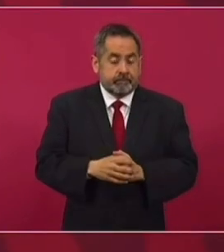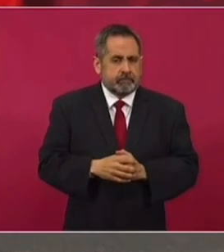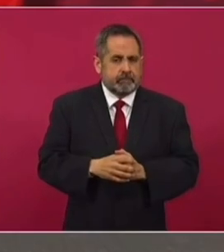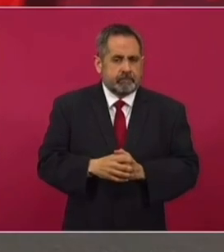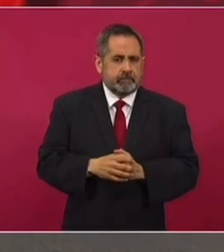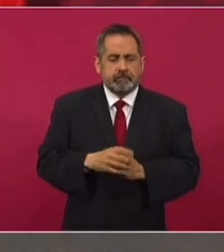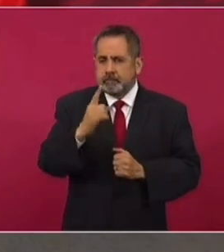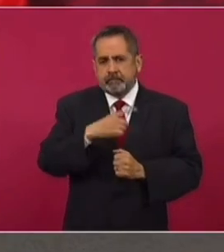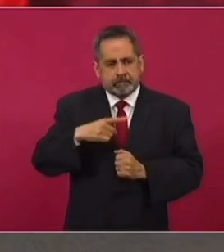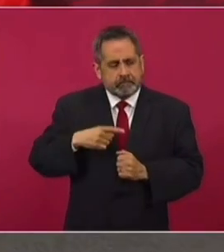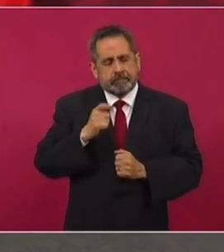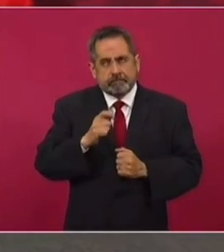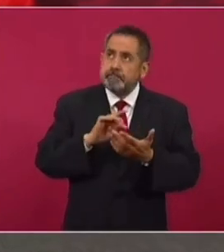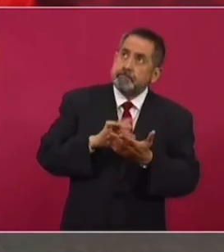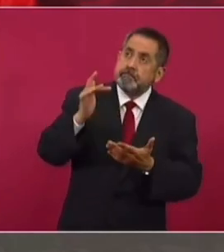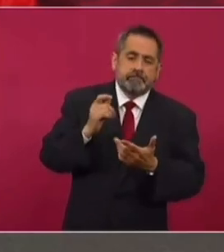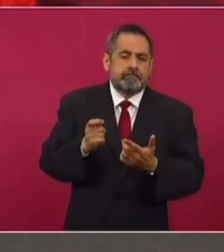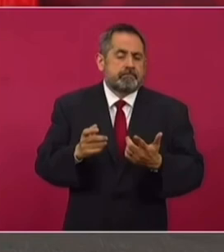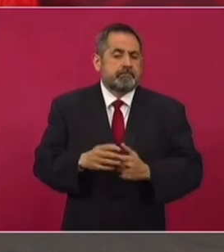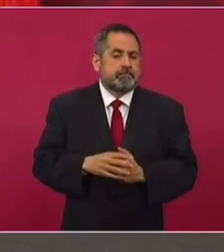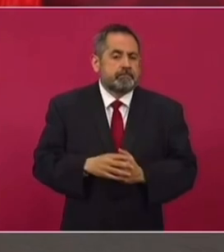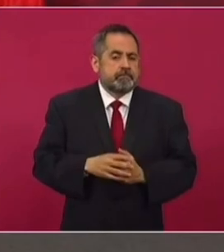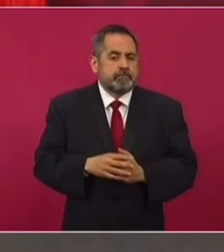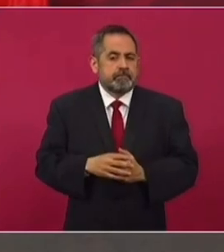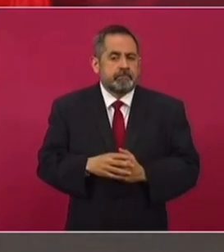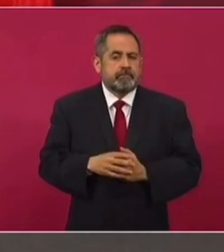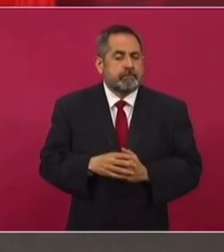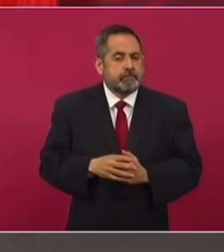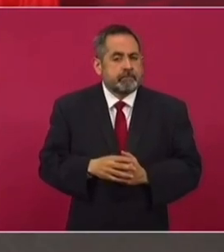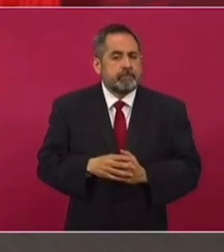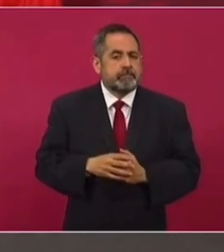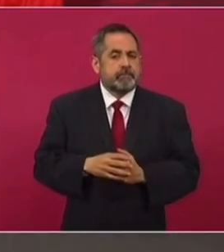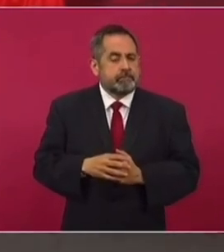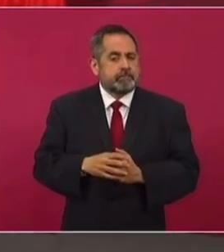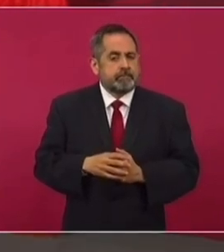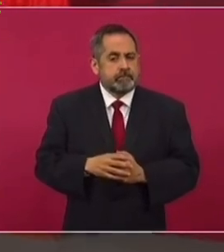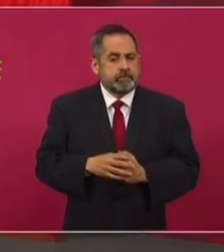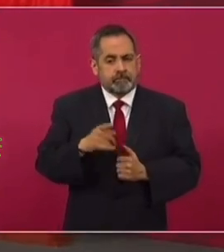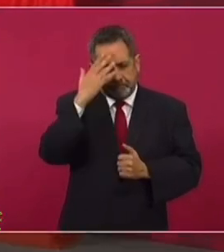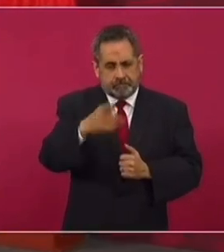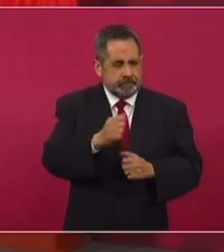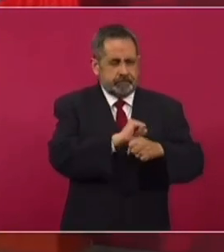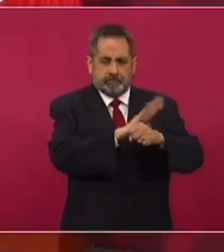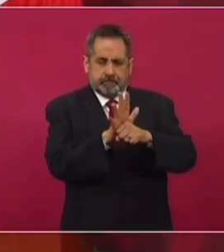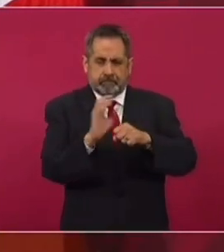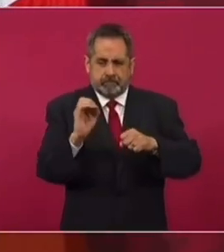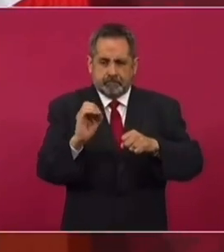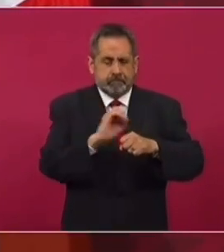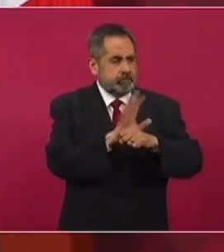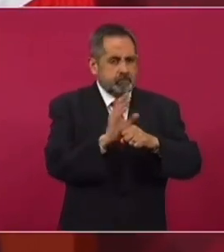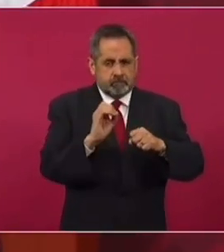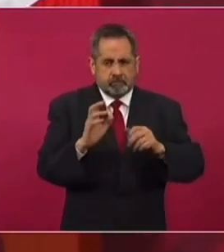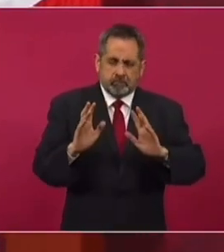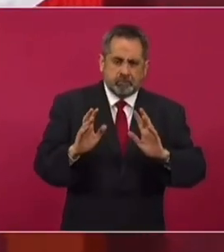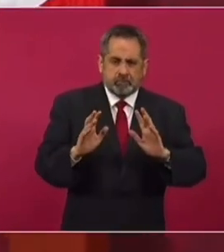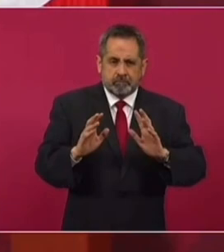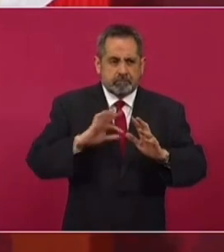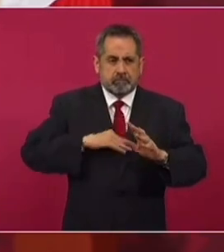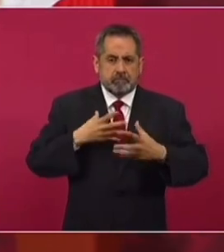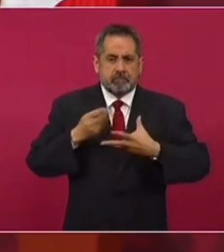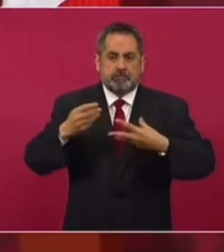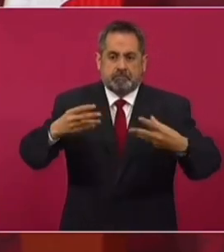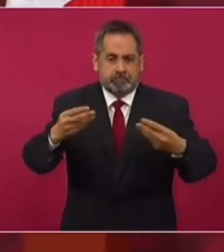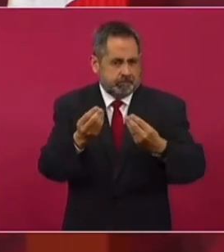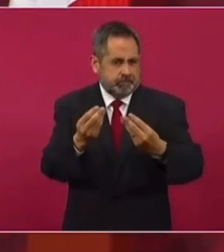que agradecer el que esta nueva variante, aunque es muy